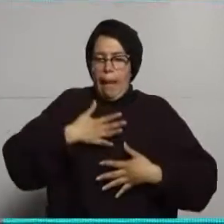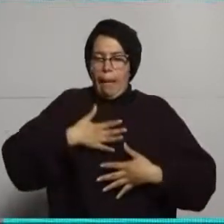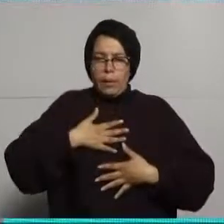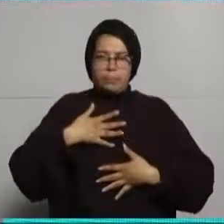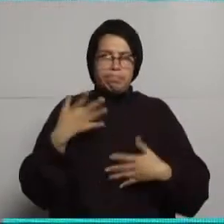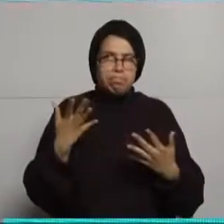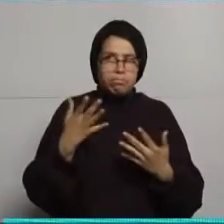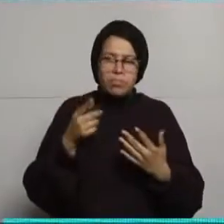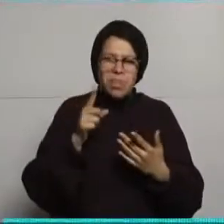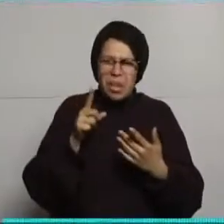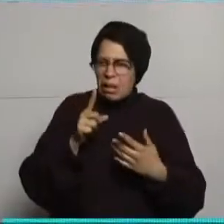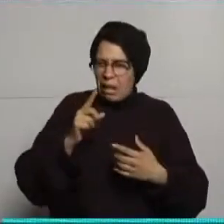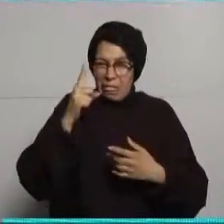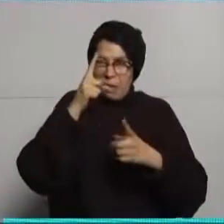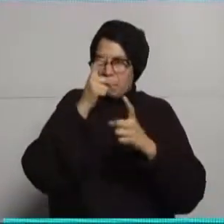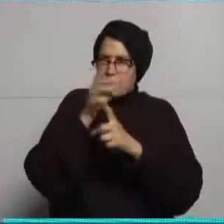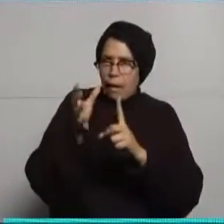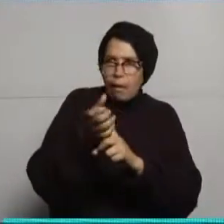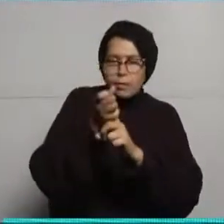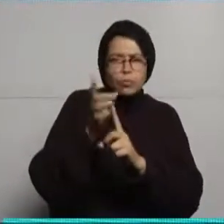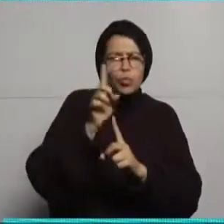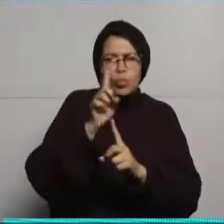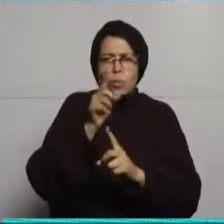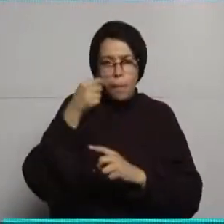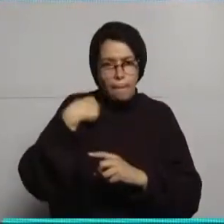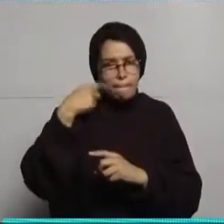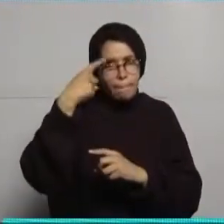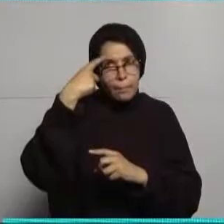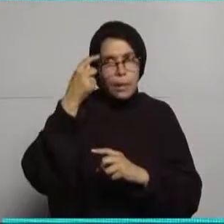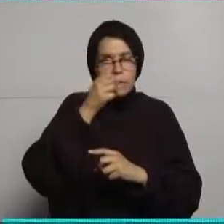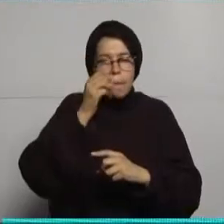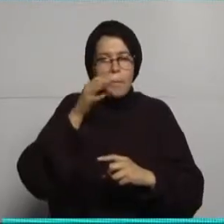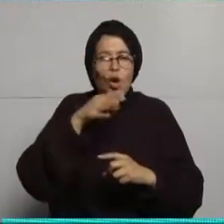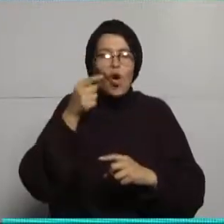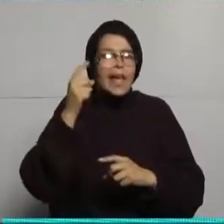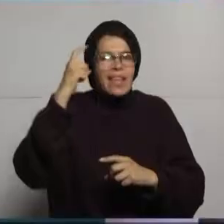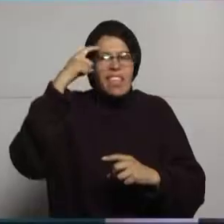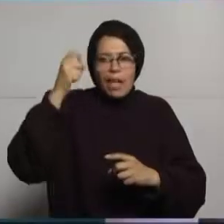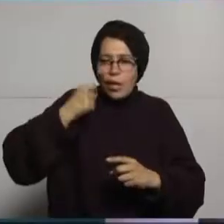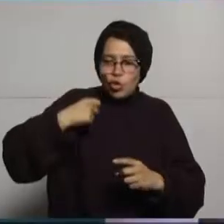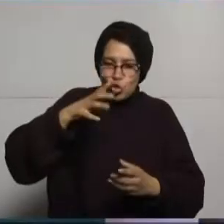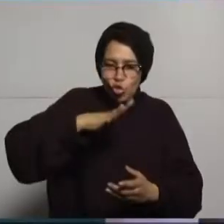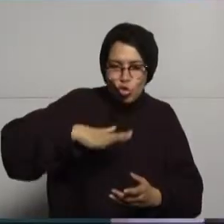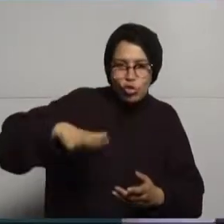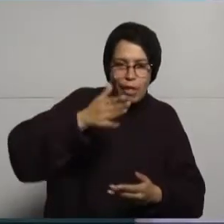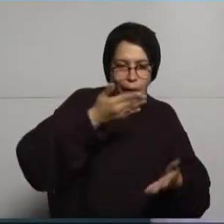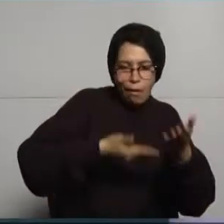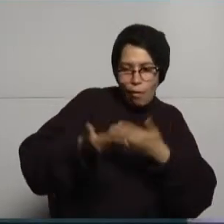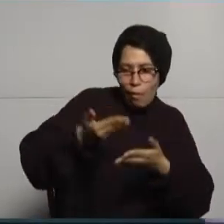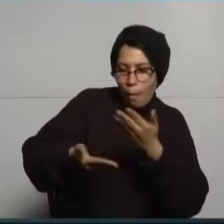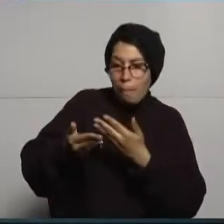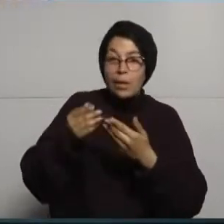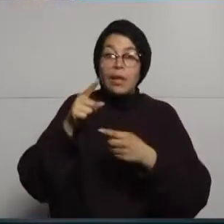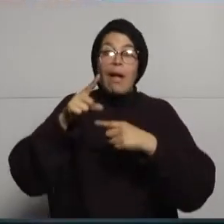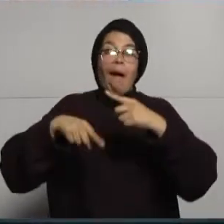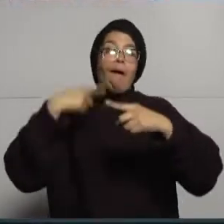ideas capaz muy extravagantes, sino que se pensó más en ideas solidarias, ideas sociales. Y bueno, y seguramente el año que viene la Intendencia de Montevideo tendrá